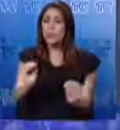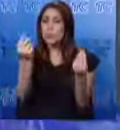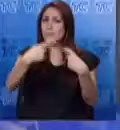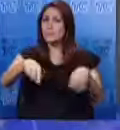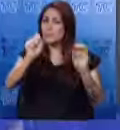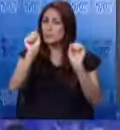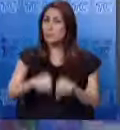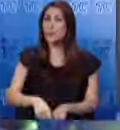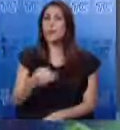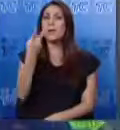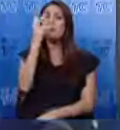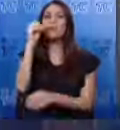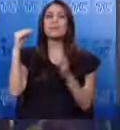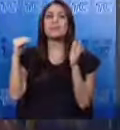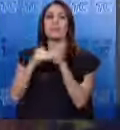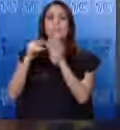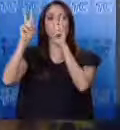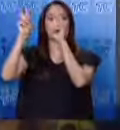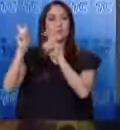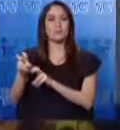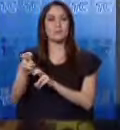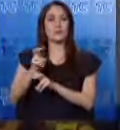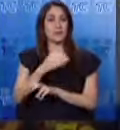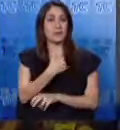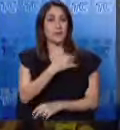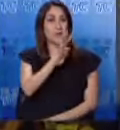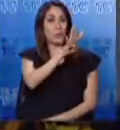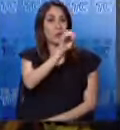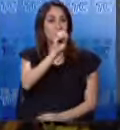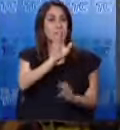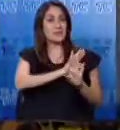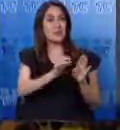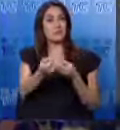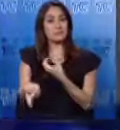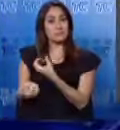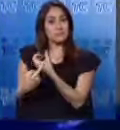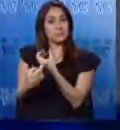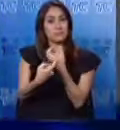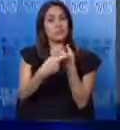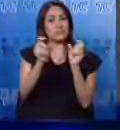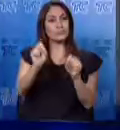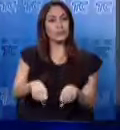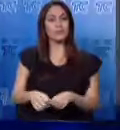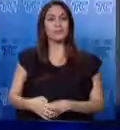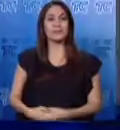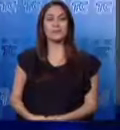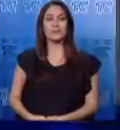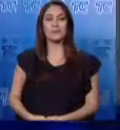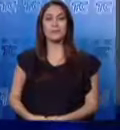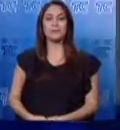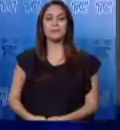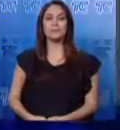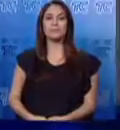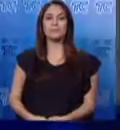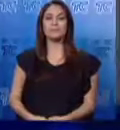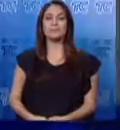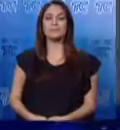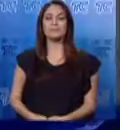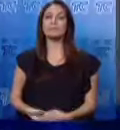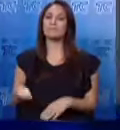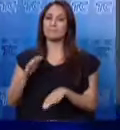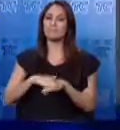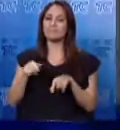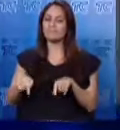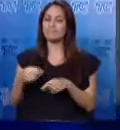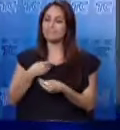20 mil créditos. Tenemos apenas 400, por favor, a inscribirse. el proyecto. Bueno, es parte de